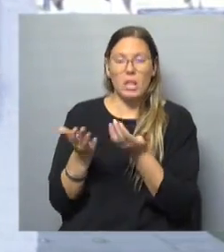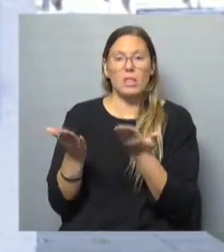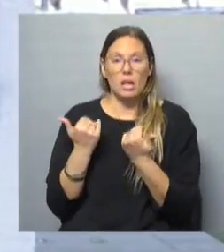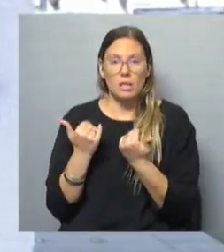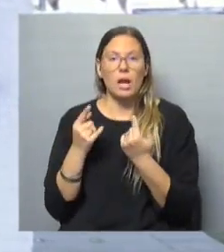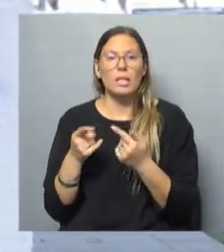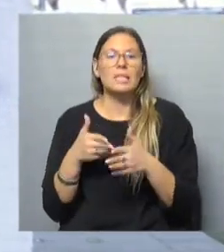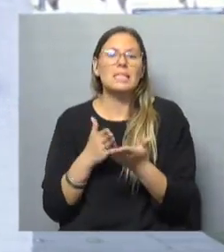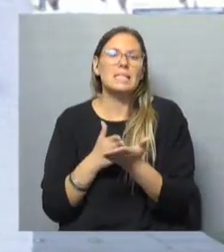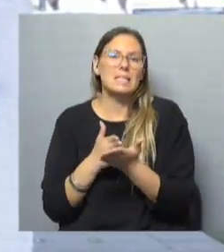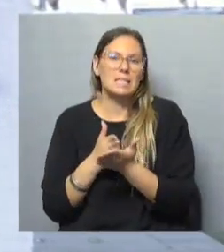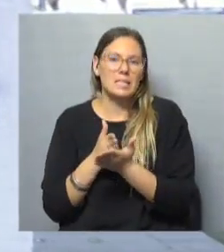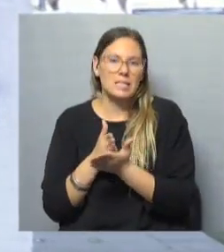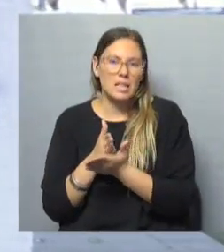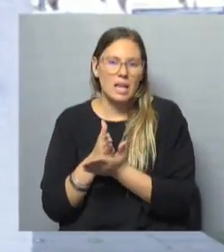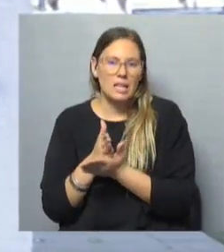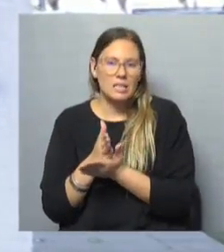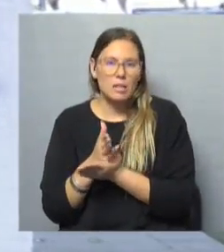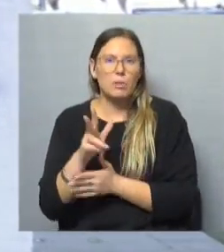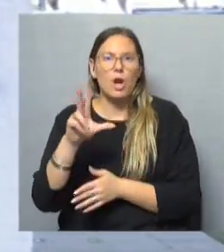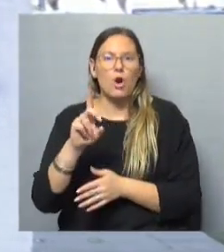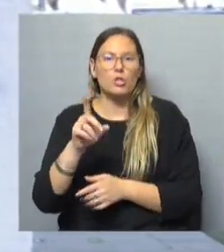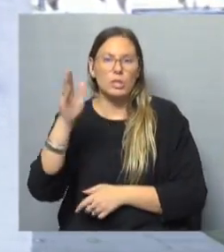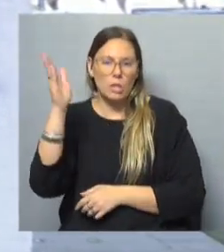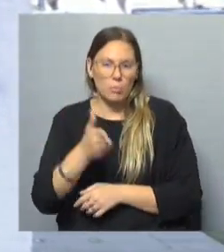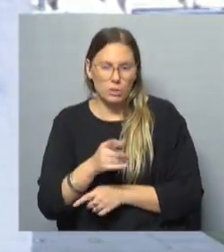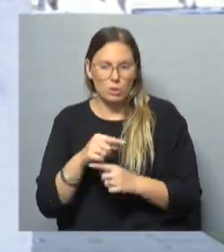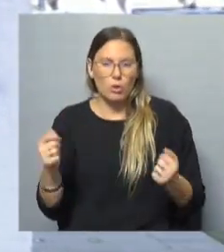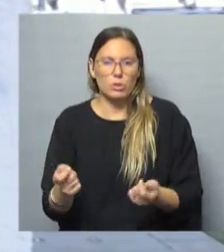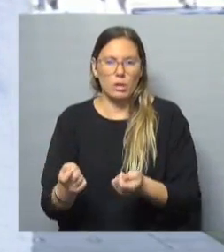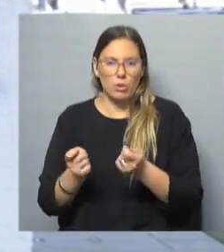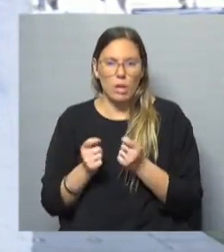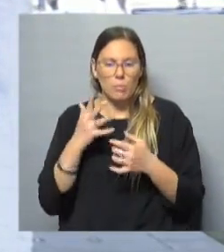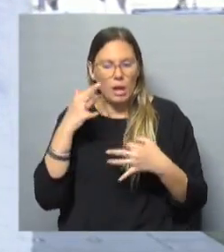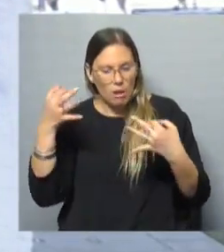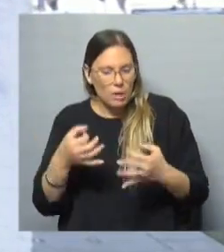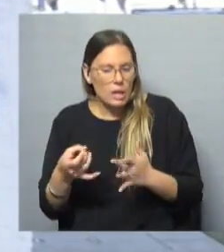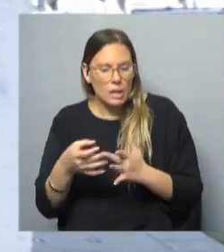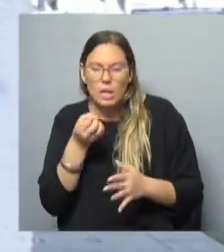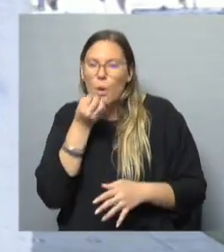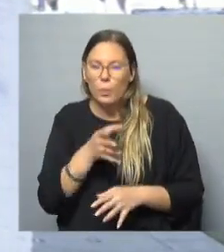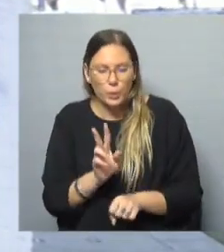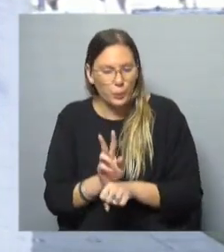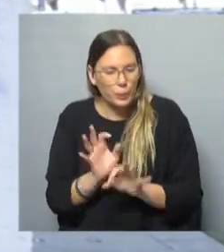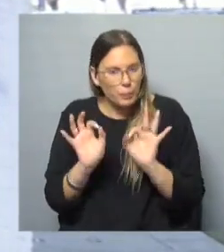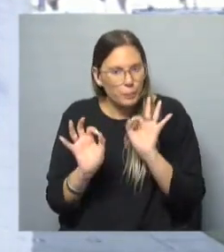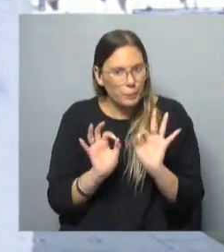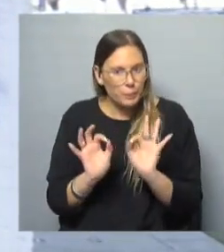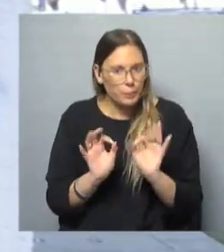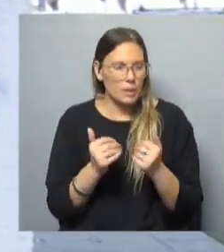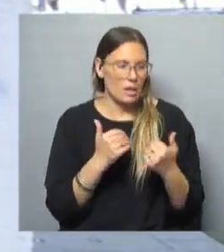siempre filtramos alrededor del 80% de todo lo que nos llega para asegurarnos que esté en buen estado y buena calidad lo que efectivamente